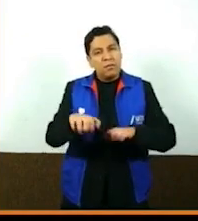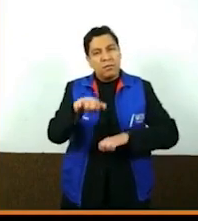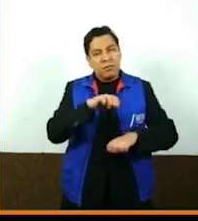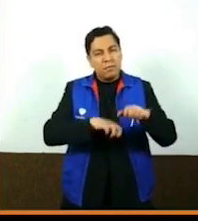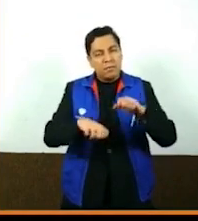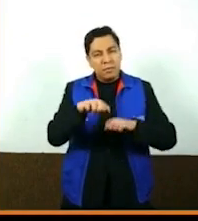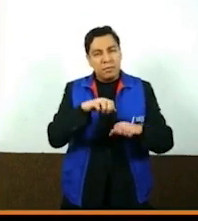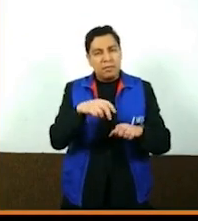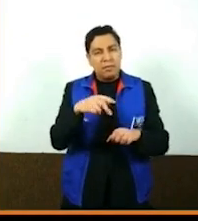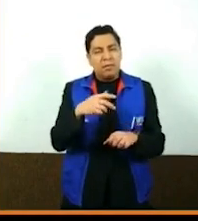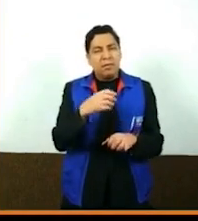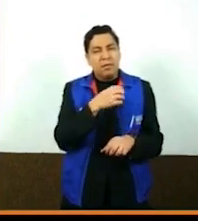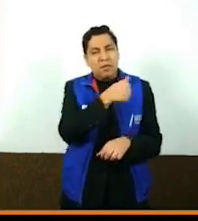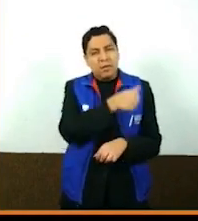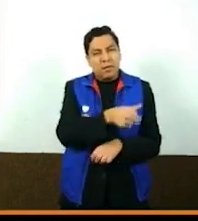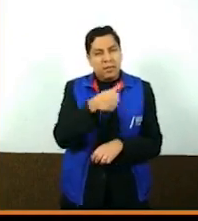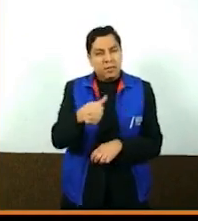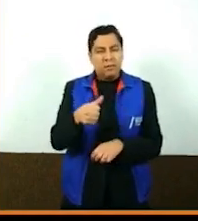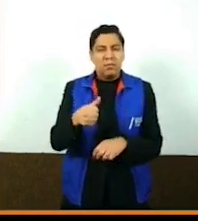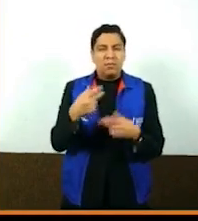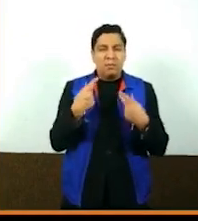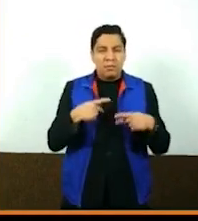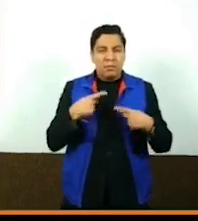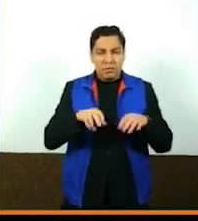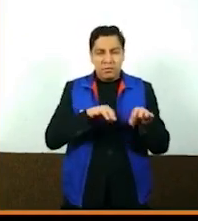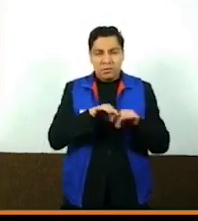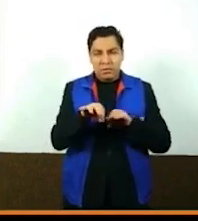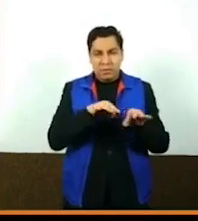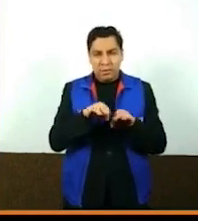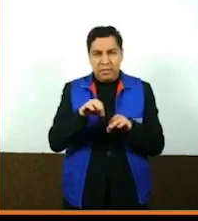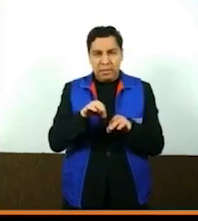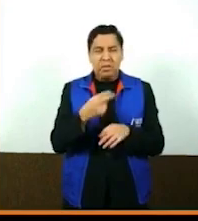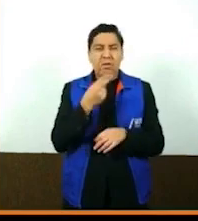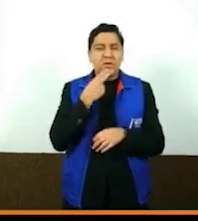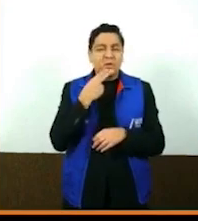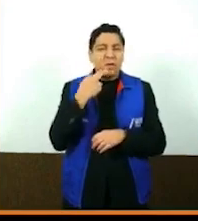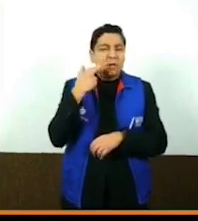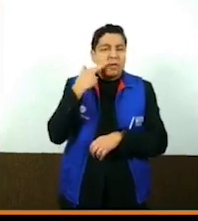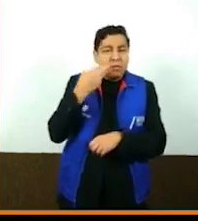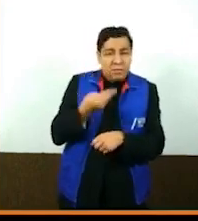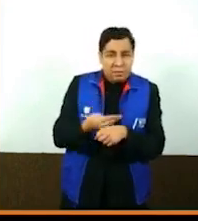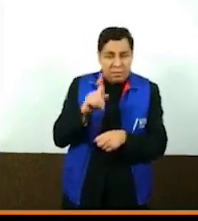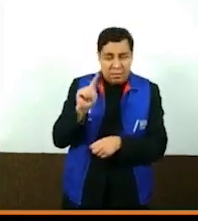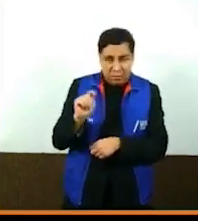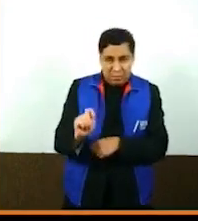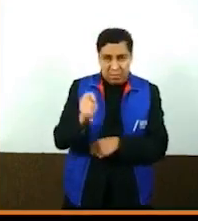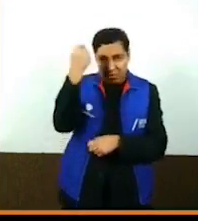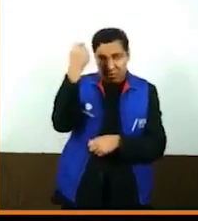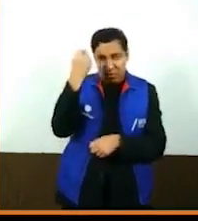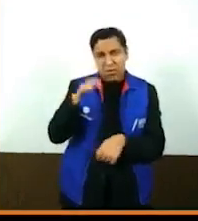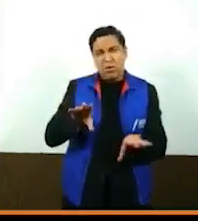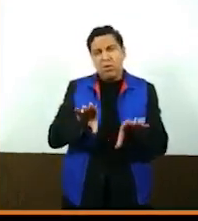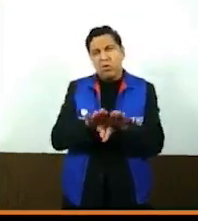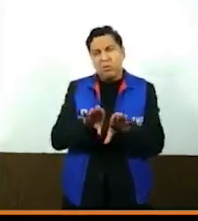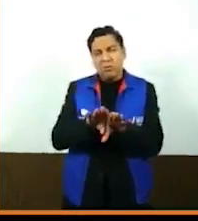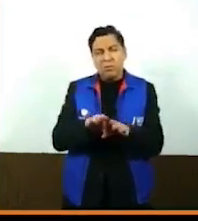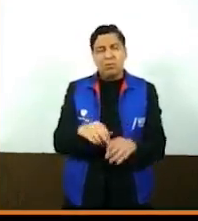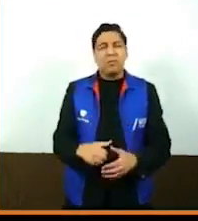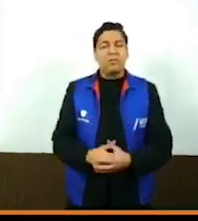la adopción y el uso responsable de la tecnología para avanzar en la sostenibilidad y la responsabilidad social.